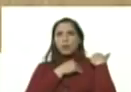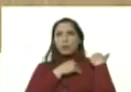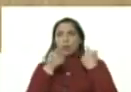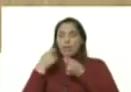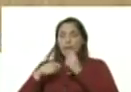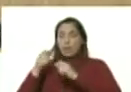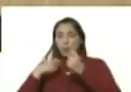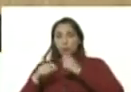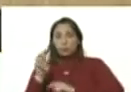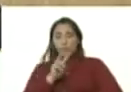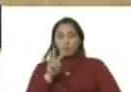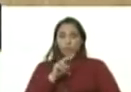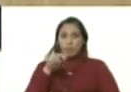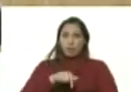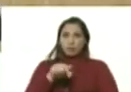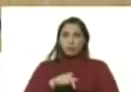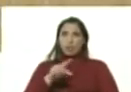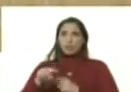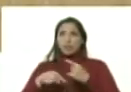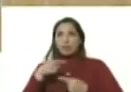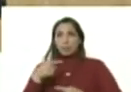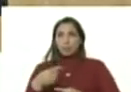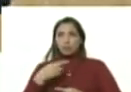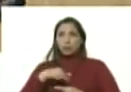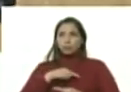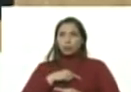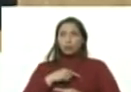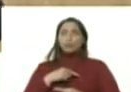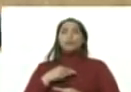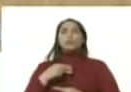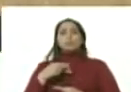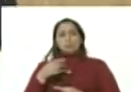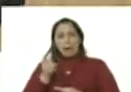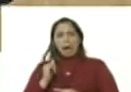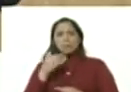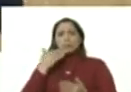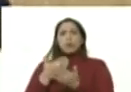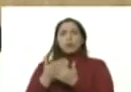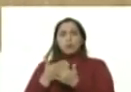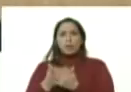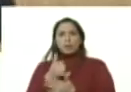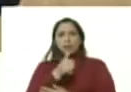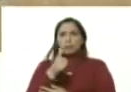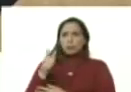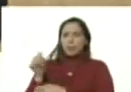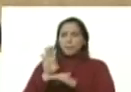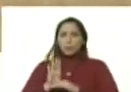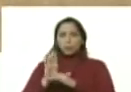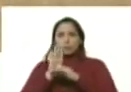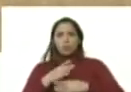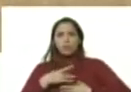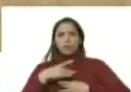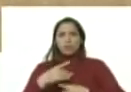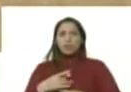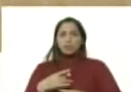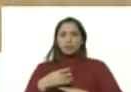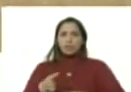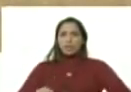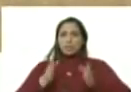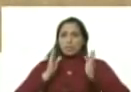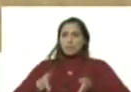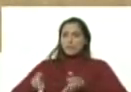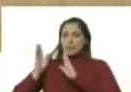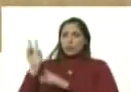hoy es embajador. Y luego le dijimos, nosotros tenemos nuestra propuesta de Estado protector de los intereses y de los edificios de